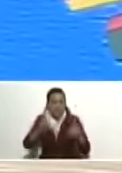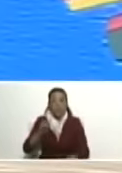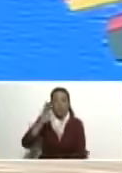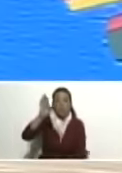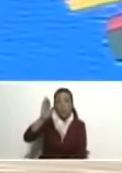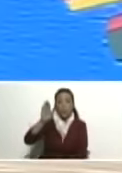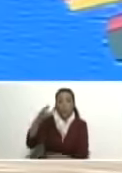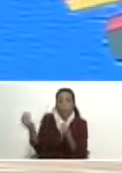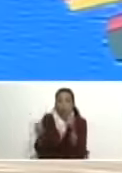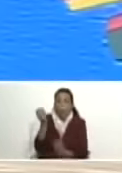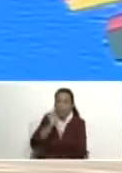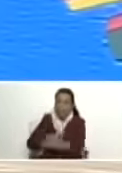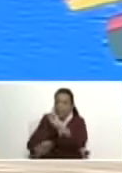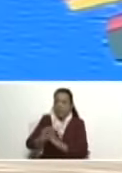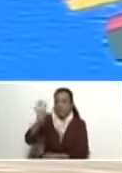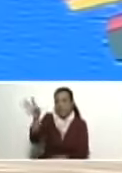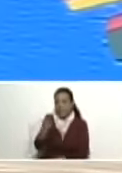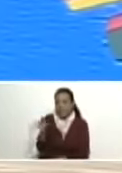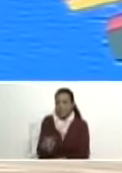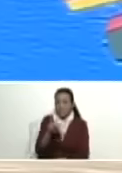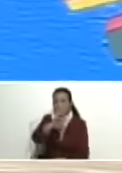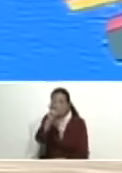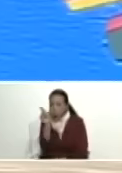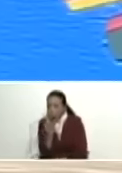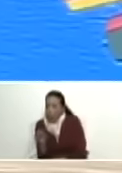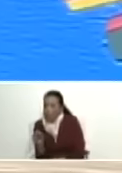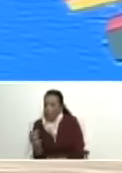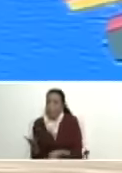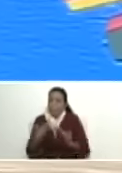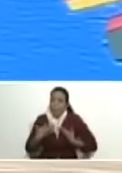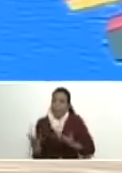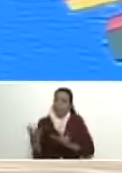futuro del territorio de la Guayana Esequiba para Venezuela.